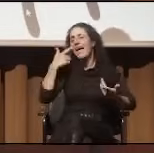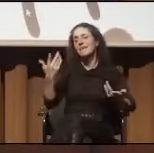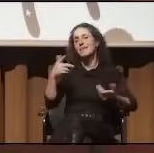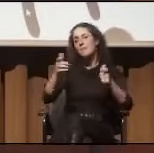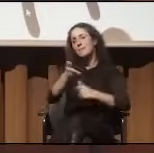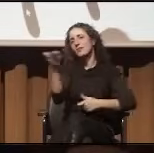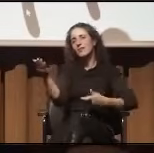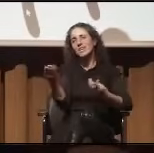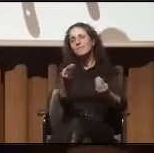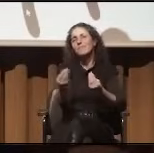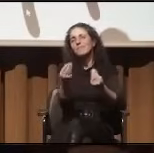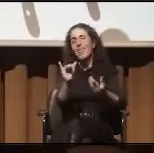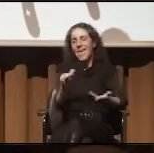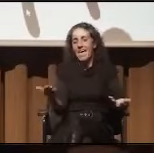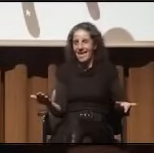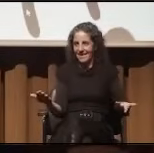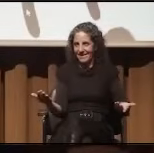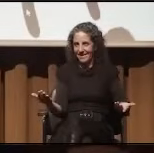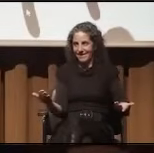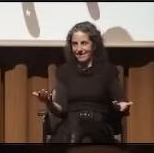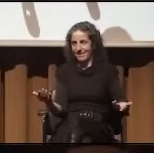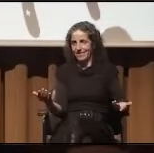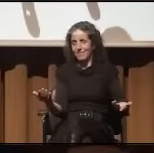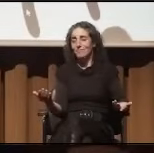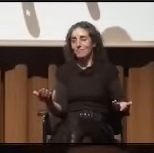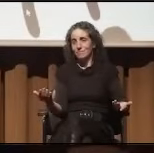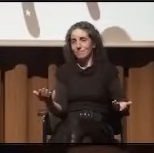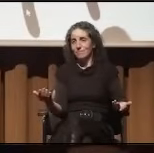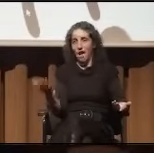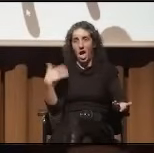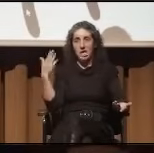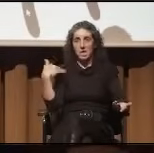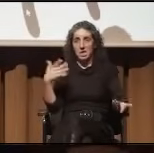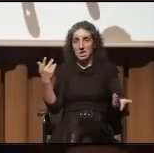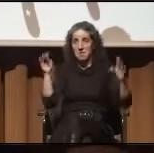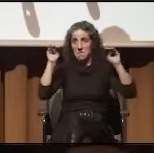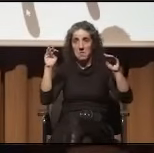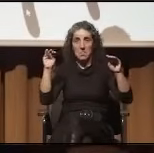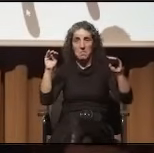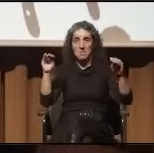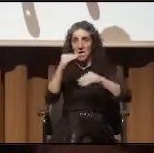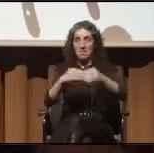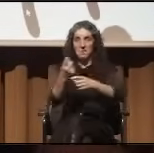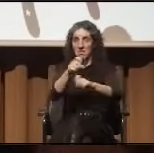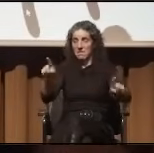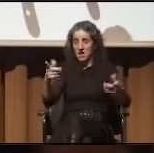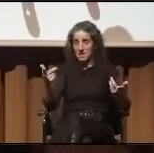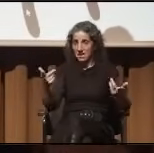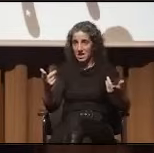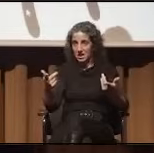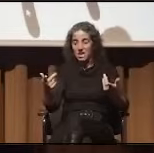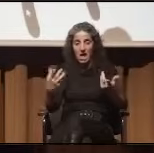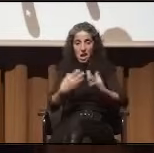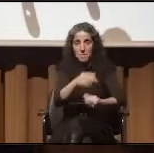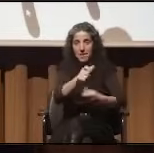acompañarse ha acompañado siempre. Antes no había tantos cursos, tanta formación y estábamos mucho más acompañados. Estamos más